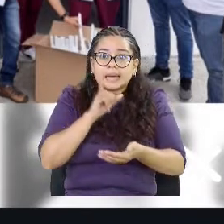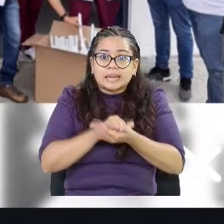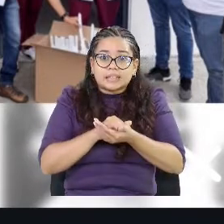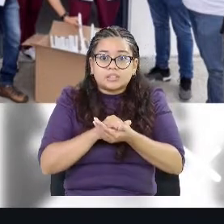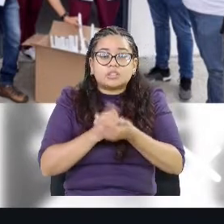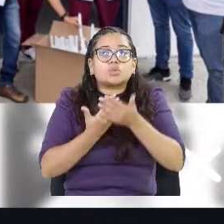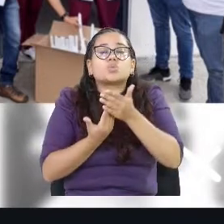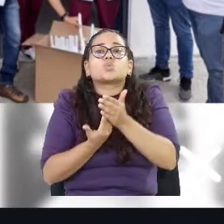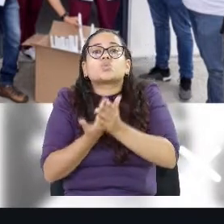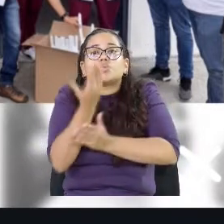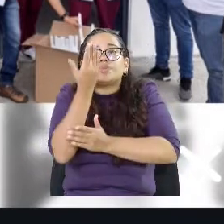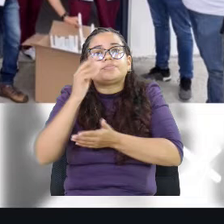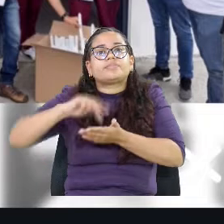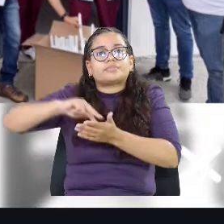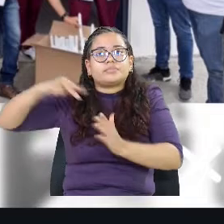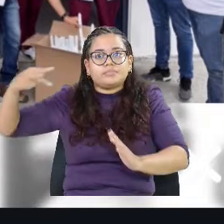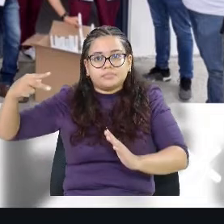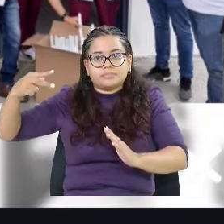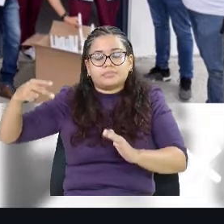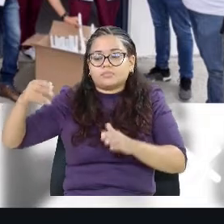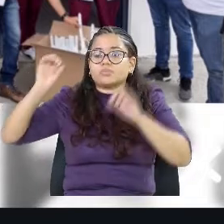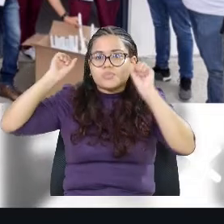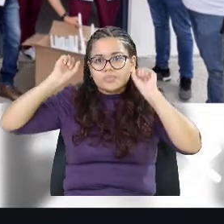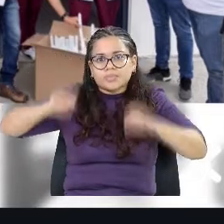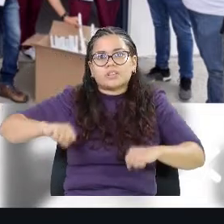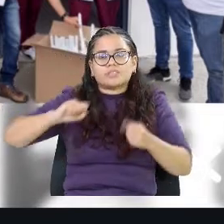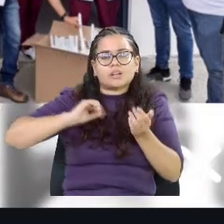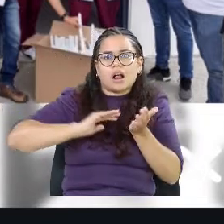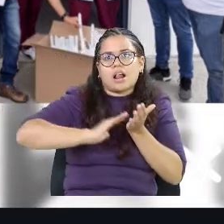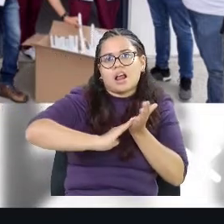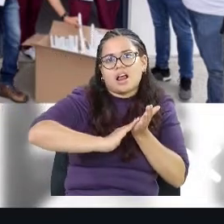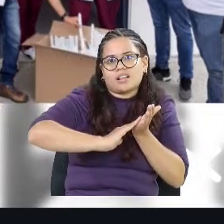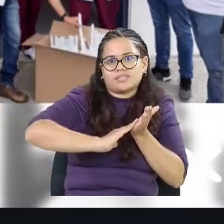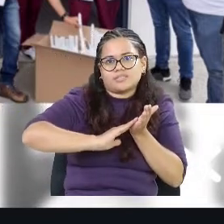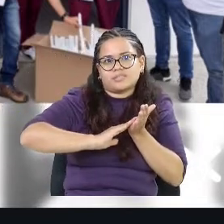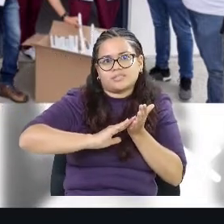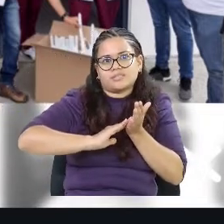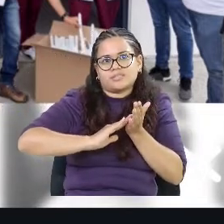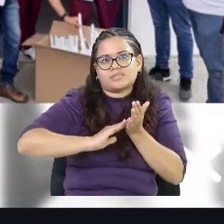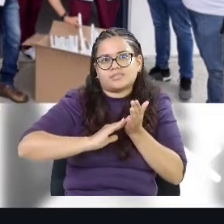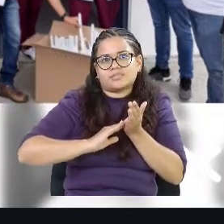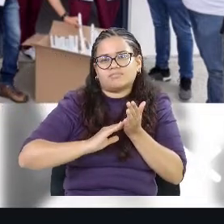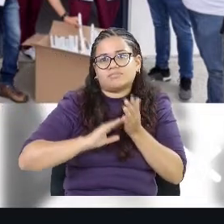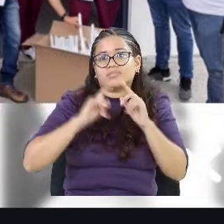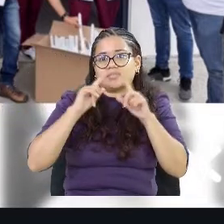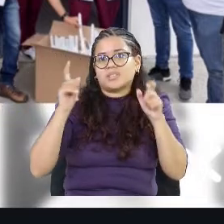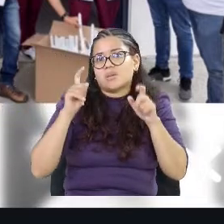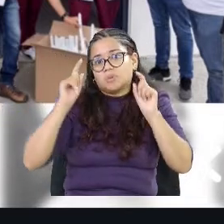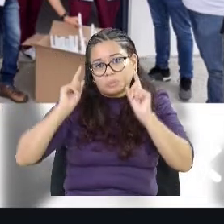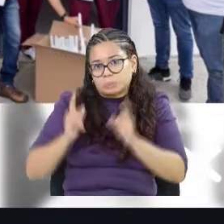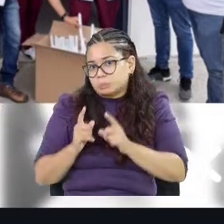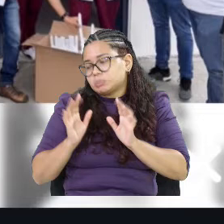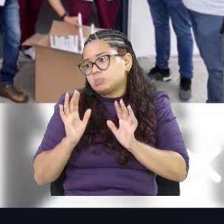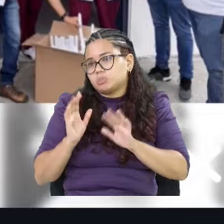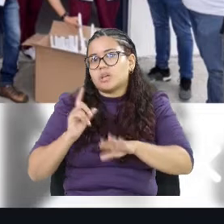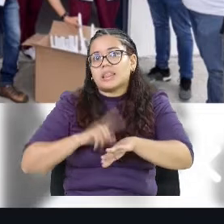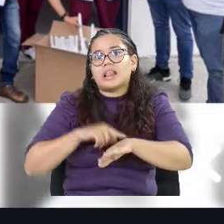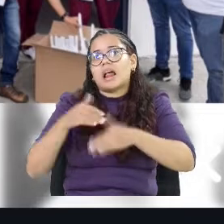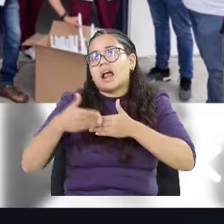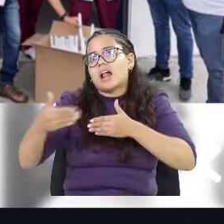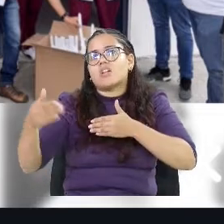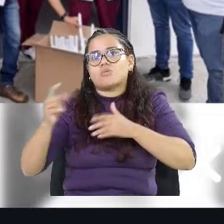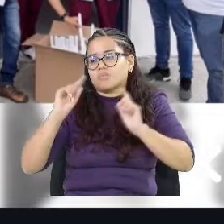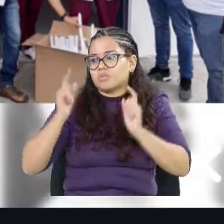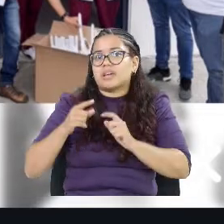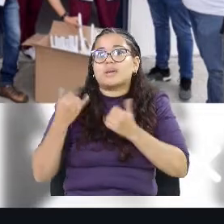de estas nuevas tecnologías se pudo resolver llamémoslo en términos a corto plazo, una problemática que